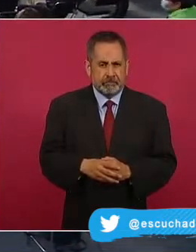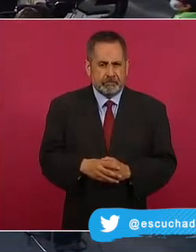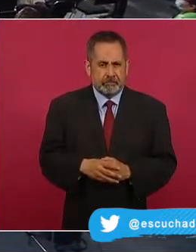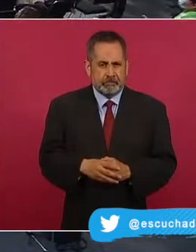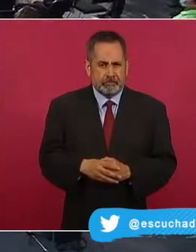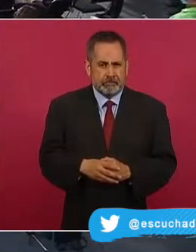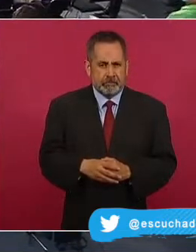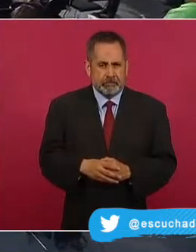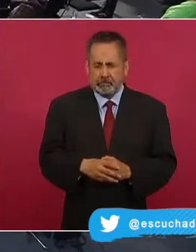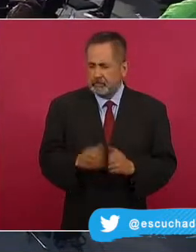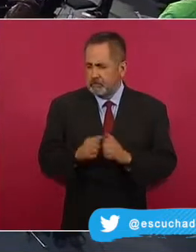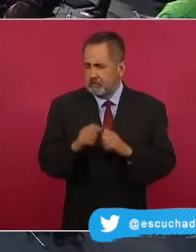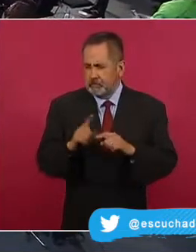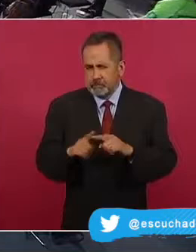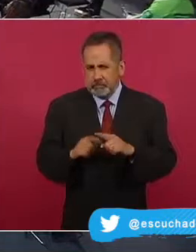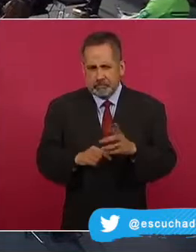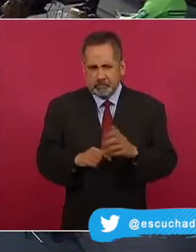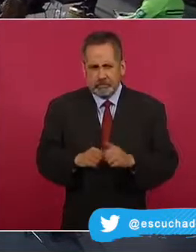¿Con quién?